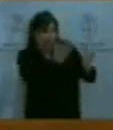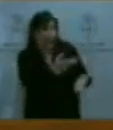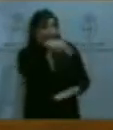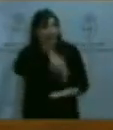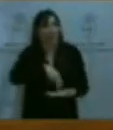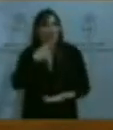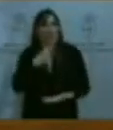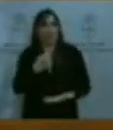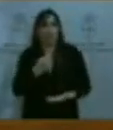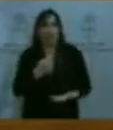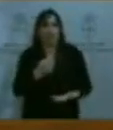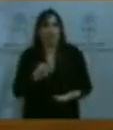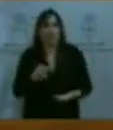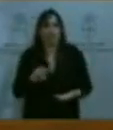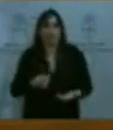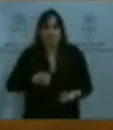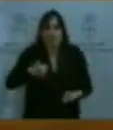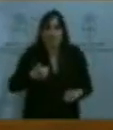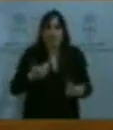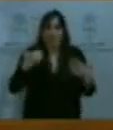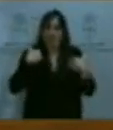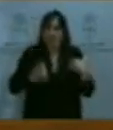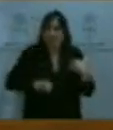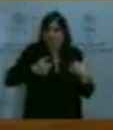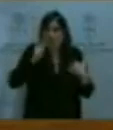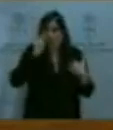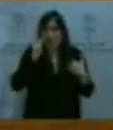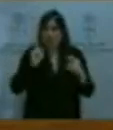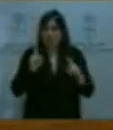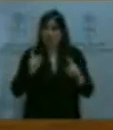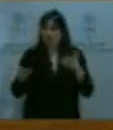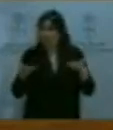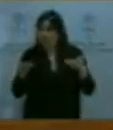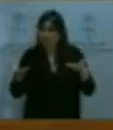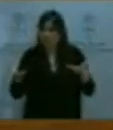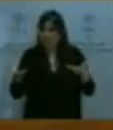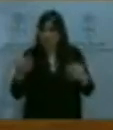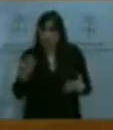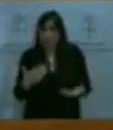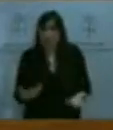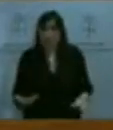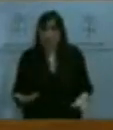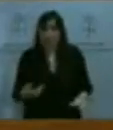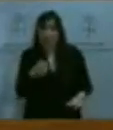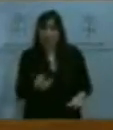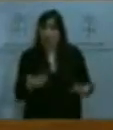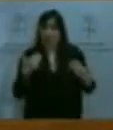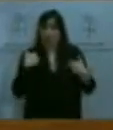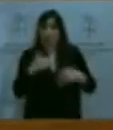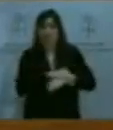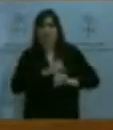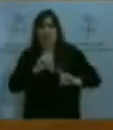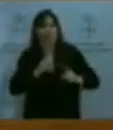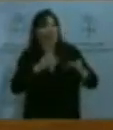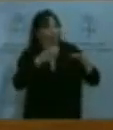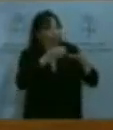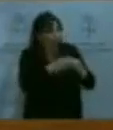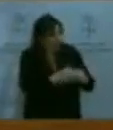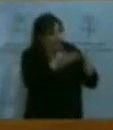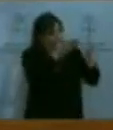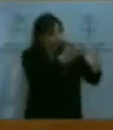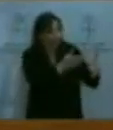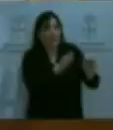competencia a inspección educativa, a la alta inspección educativa, que es competencia del Ministerio de Educación, pero su partido en el Congreso de los Diputados, el del señor Pedro Sánchez,